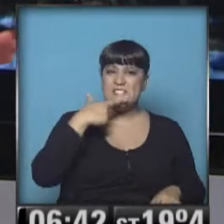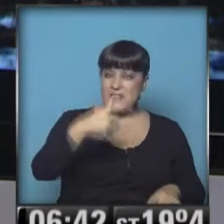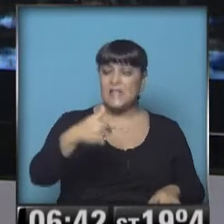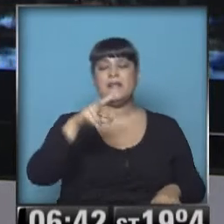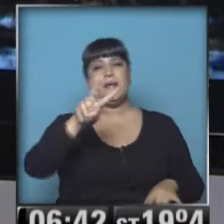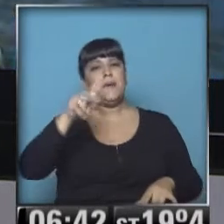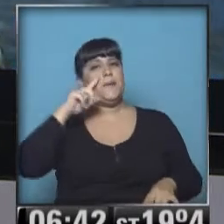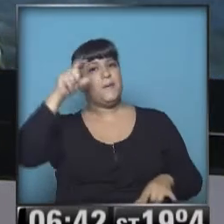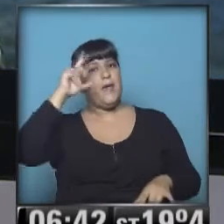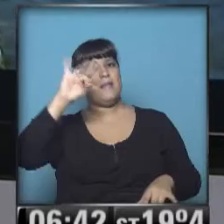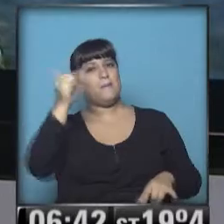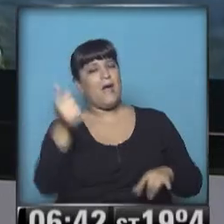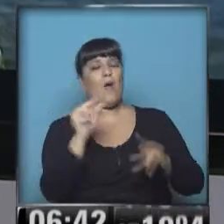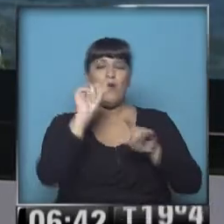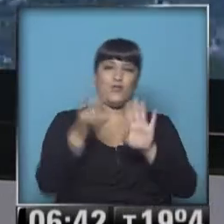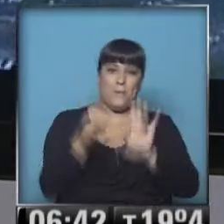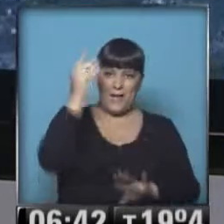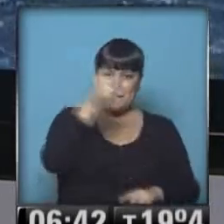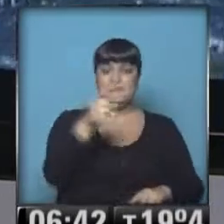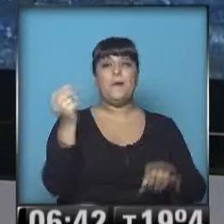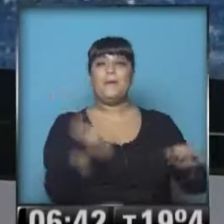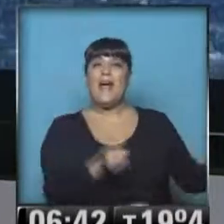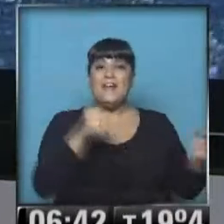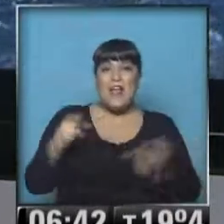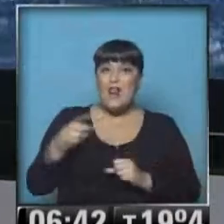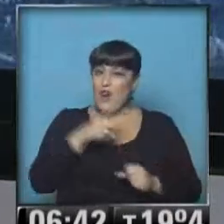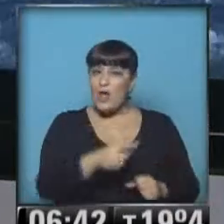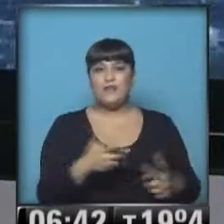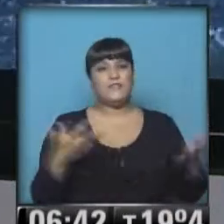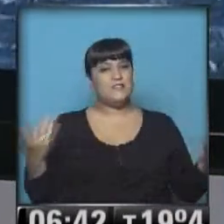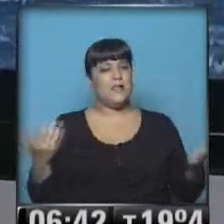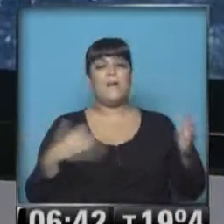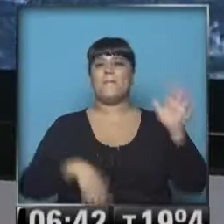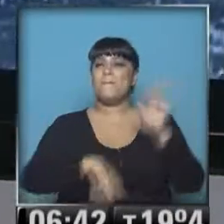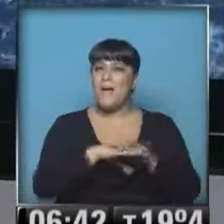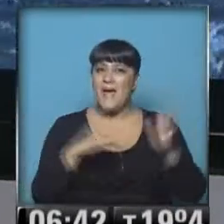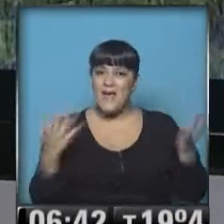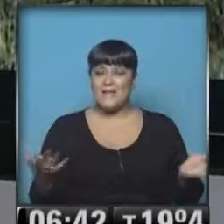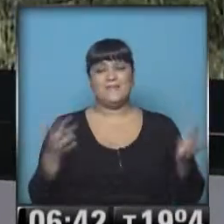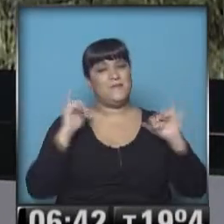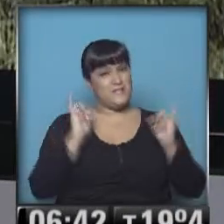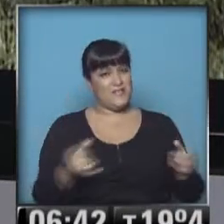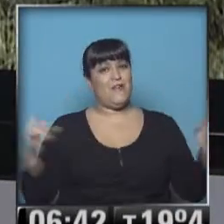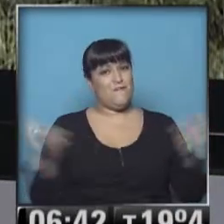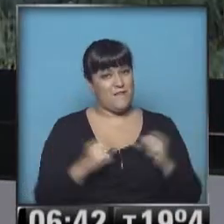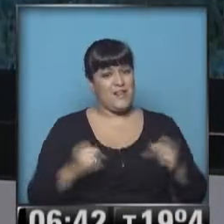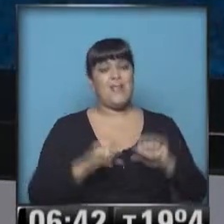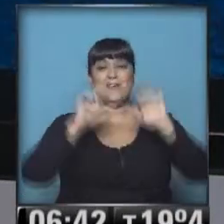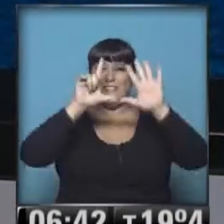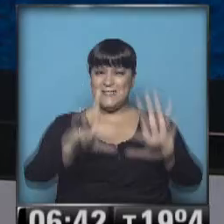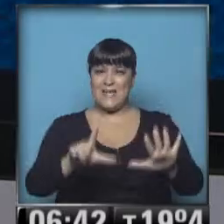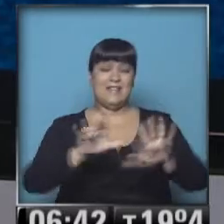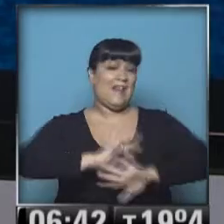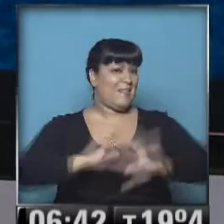poquitito más. Y para Bariloche, da lástima la máxima chiquitita, ahí está el frío. 7 graditos